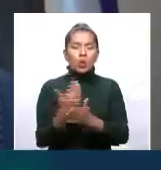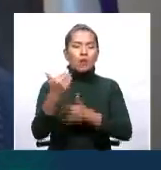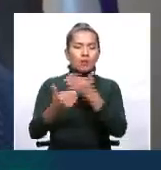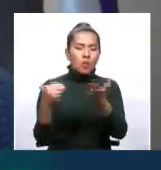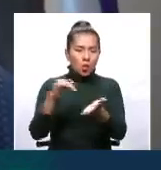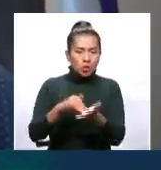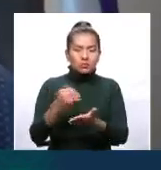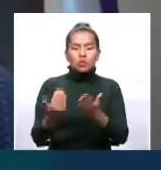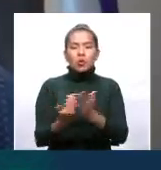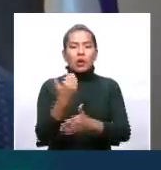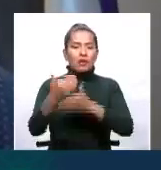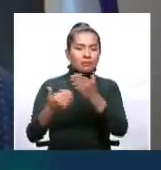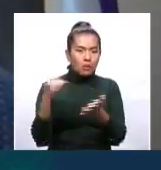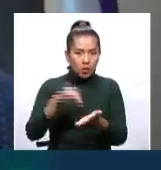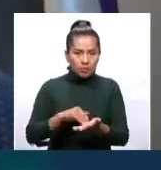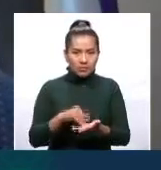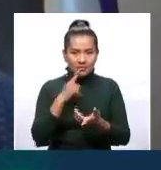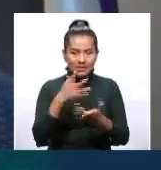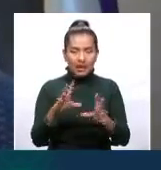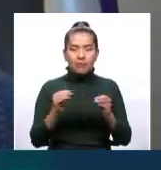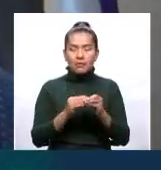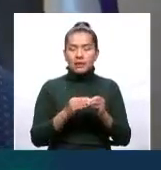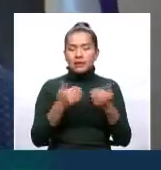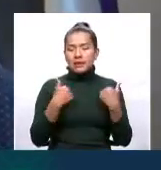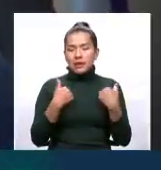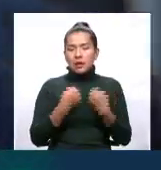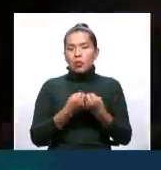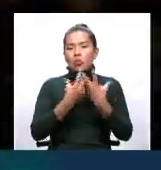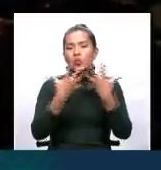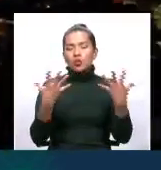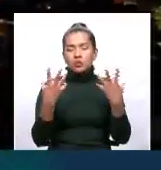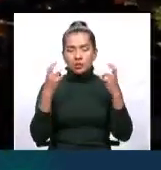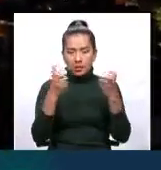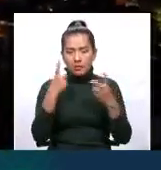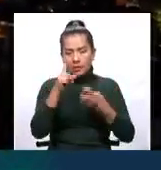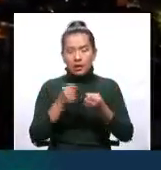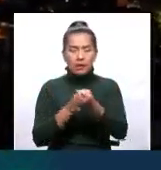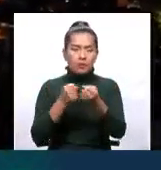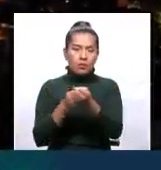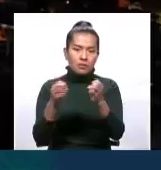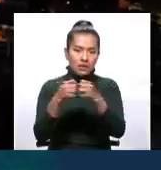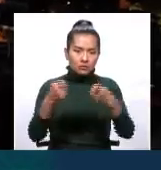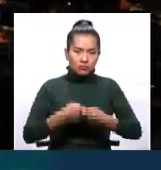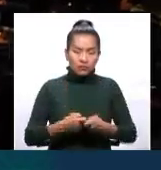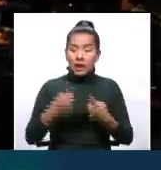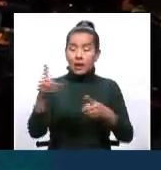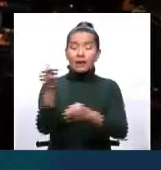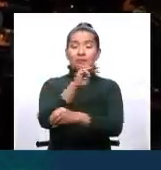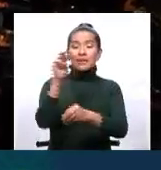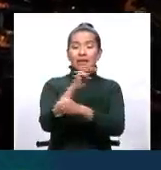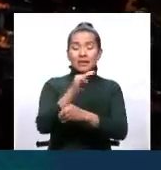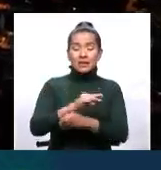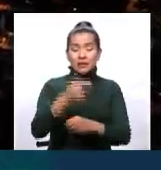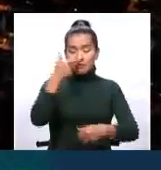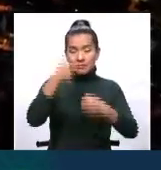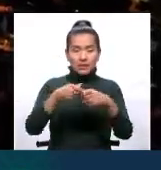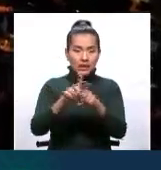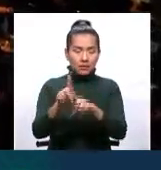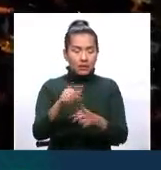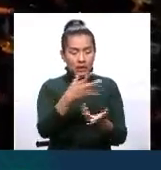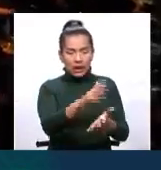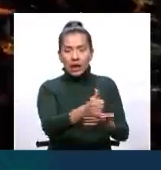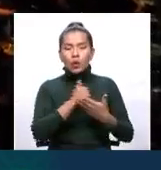3.7 millones de metros cúbicos de gas diario. De acuerdo a datos del Ministerio de Hidrocarburos, las energías renovables